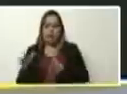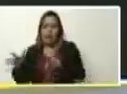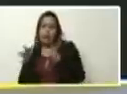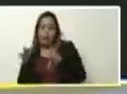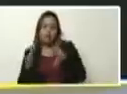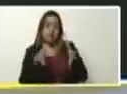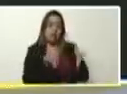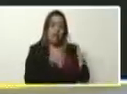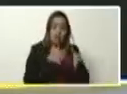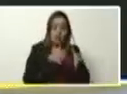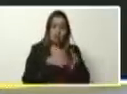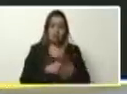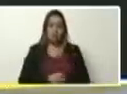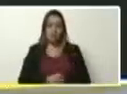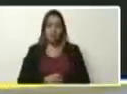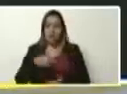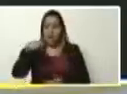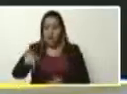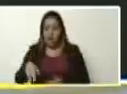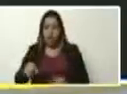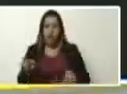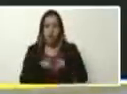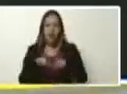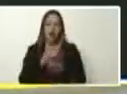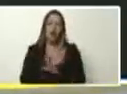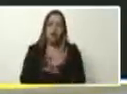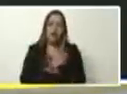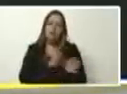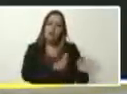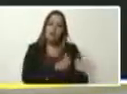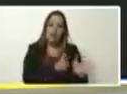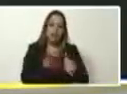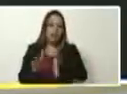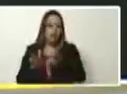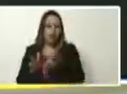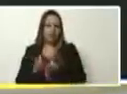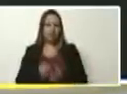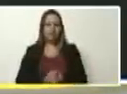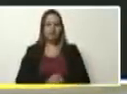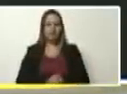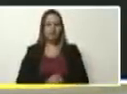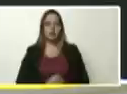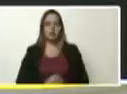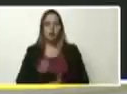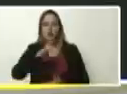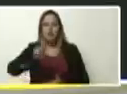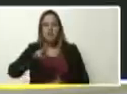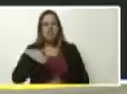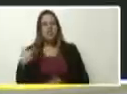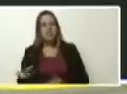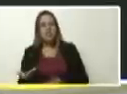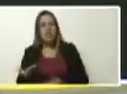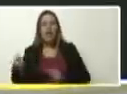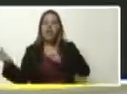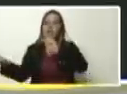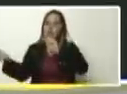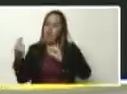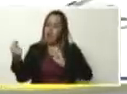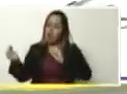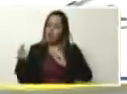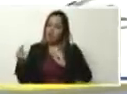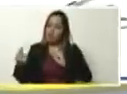ganar! Esto es lo que se llama jugar a ganar, ganar. ¿A través de qué? Del diálogo.